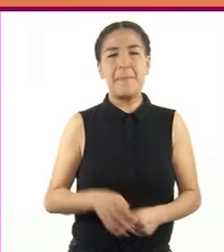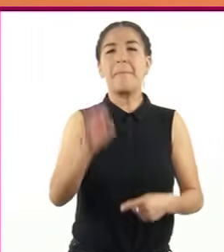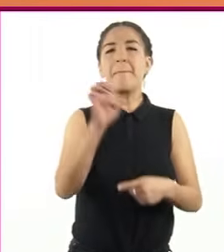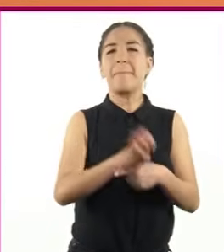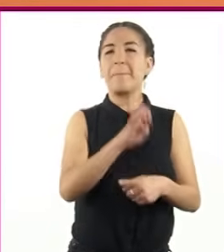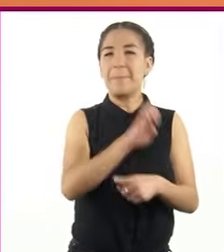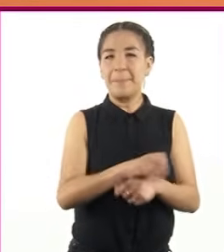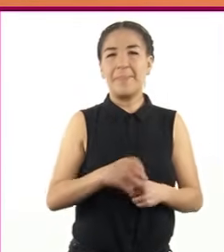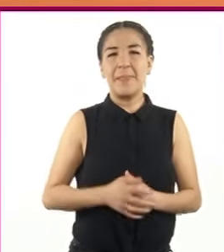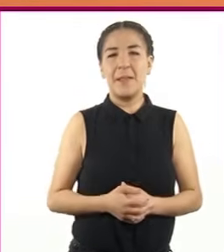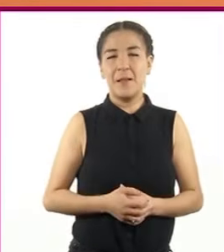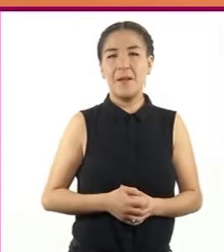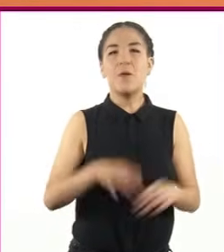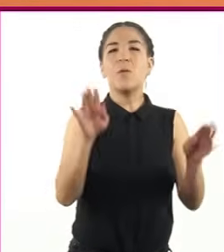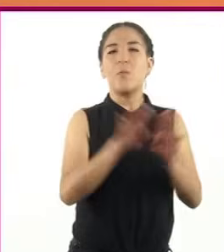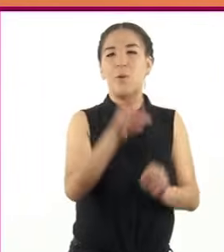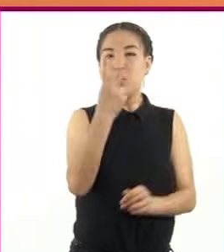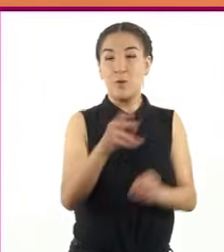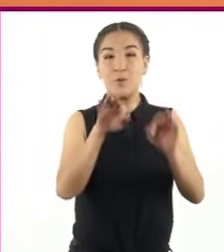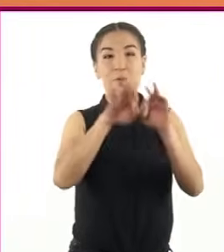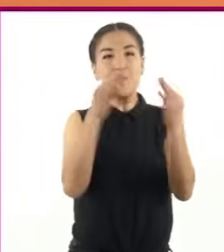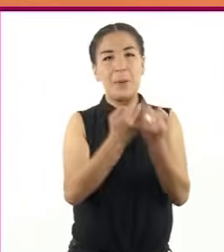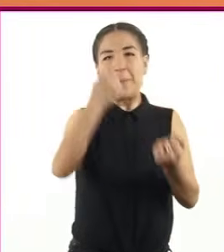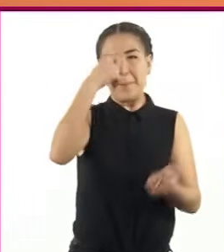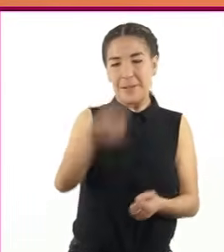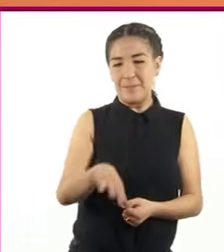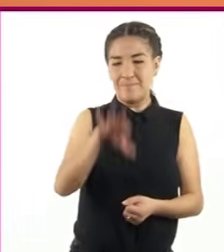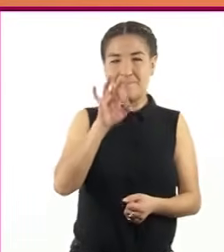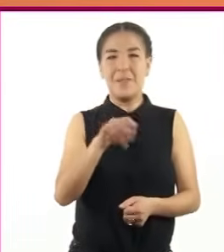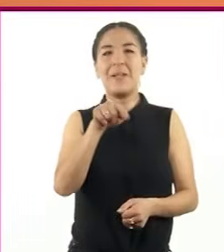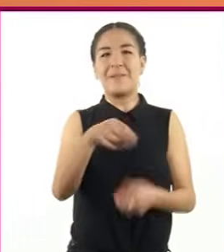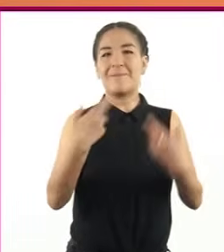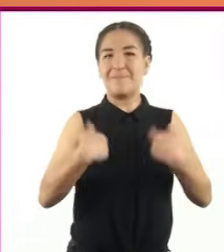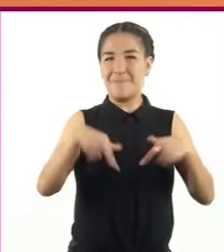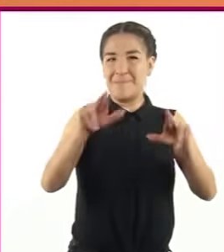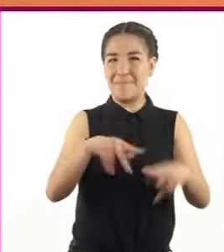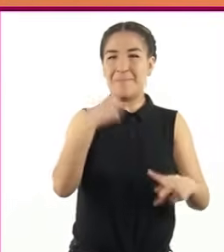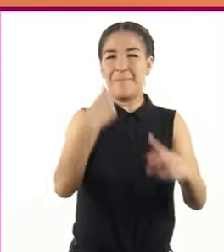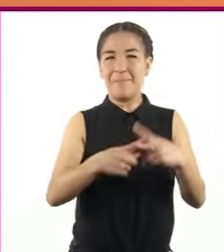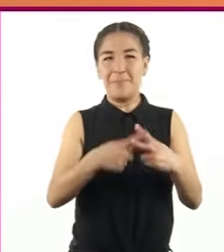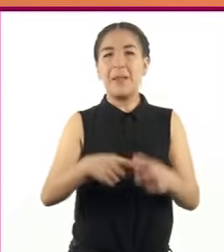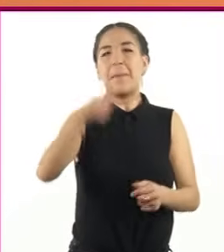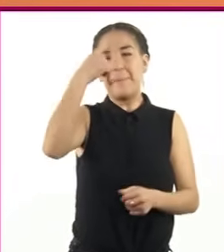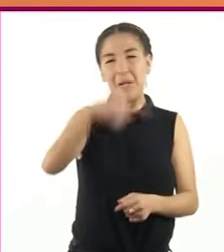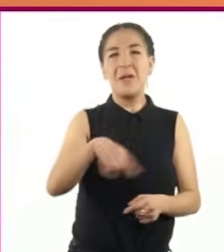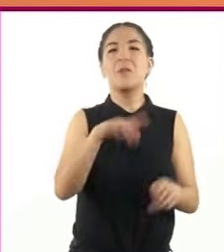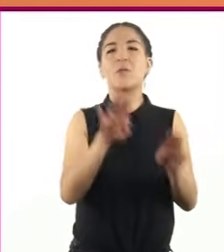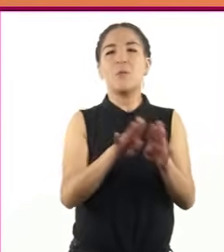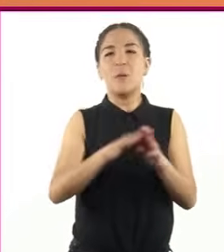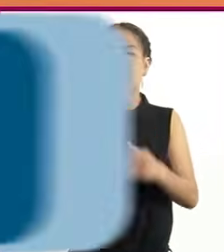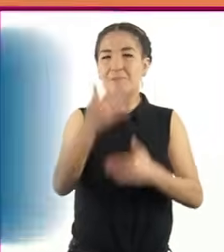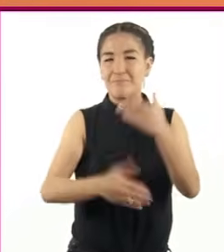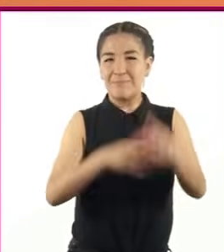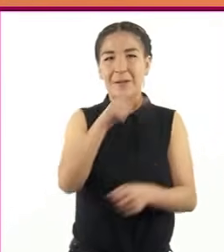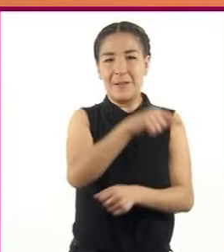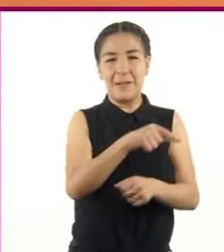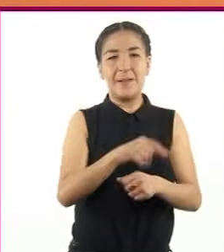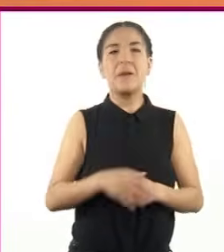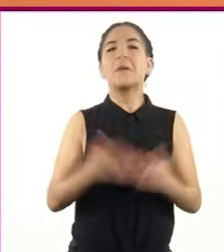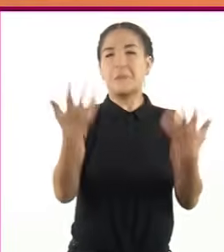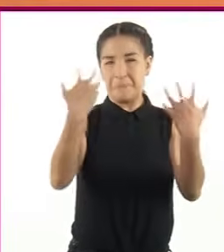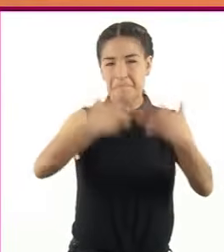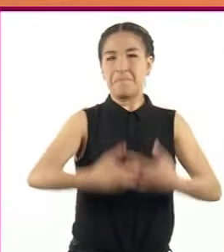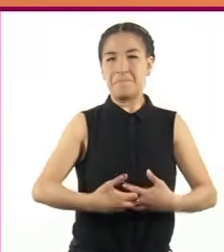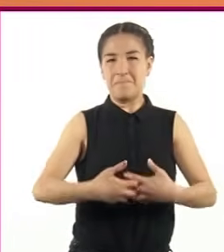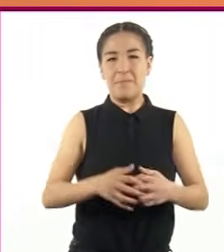Entonces, los dos métodos para encontrar la expresión algebraica que define una sucesión aritmética